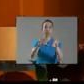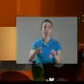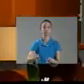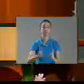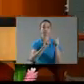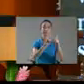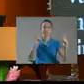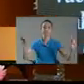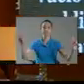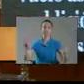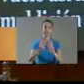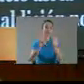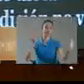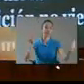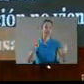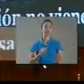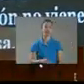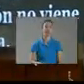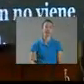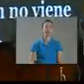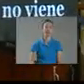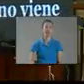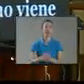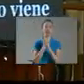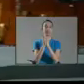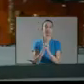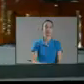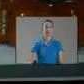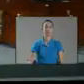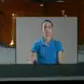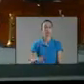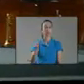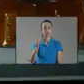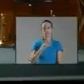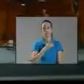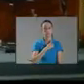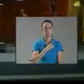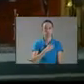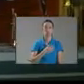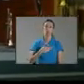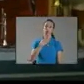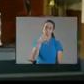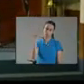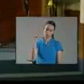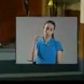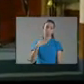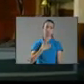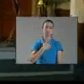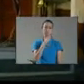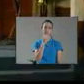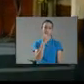Ah, no. A ver, no. A ver, sí, no, o no. O sí, o no.